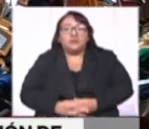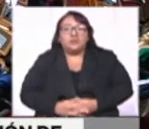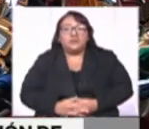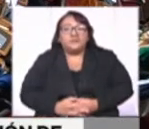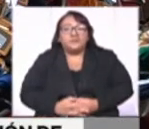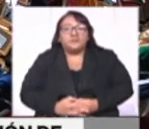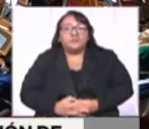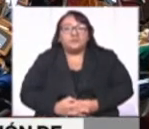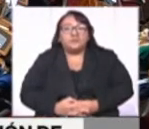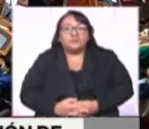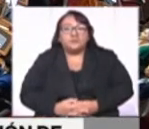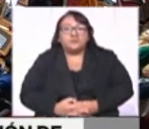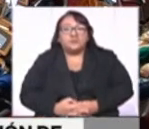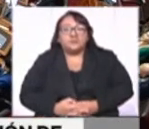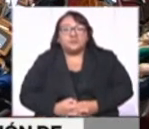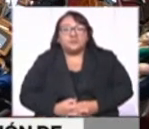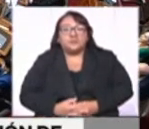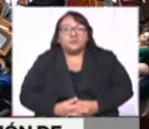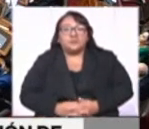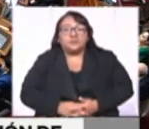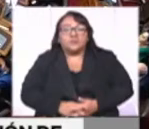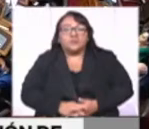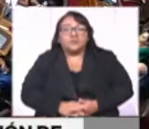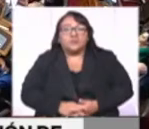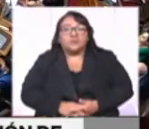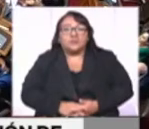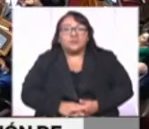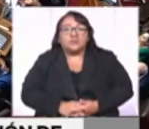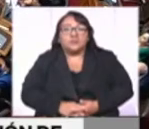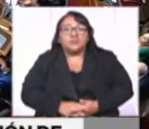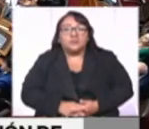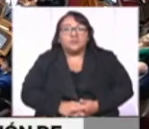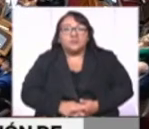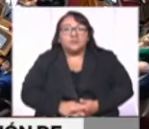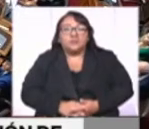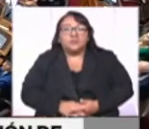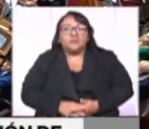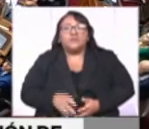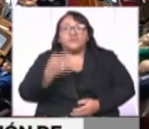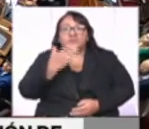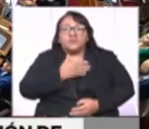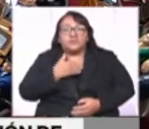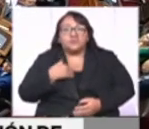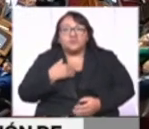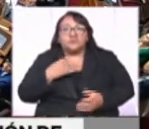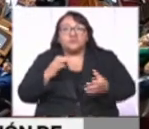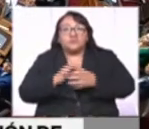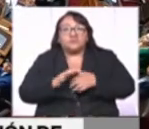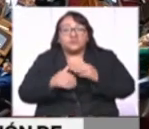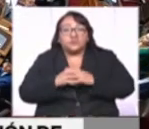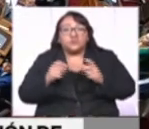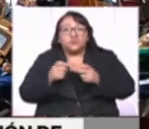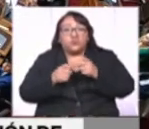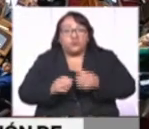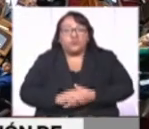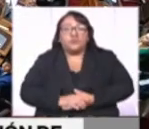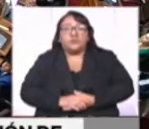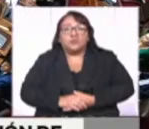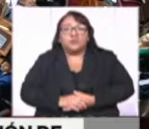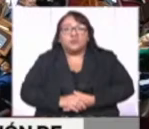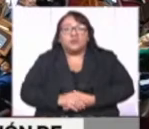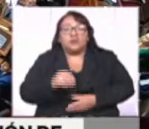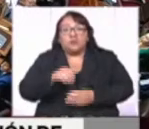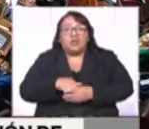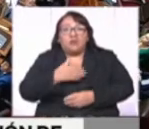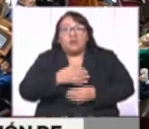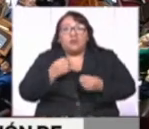Gracias, presidente, por su intermedio. Saludar este buen proyecto de ley que el día de hoy creo que nos une a todos los parlamentarios en votar a